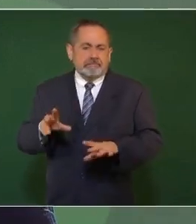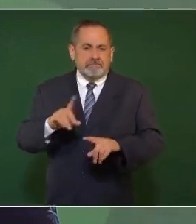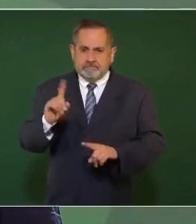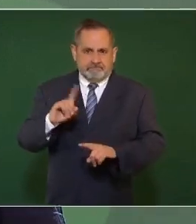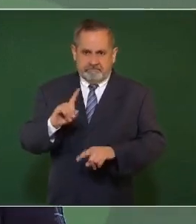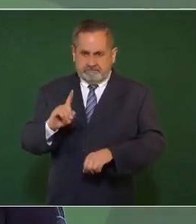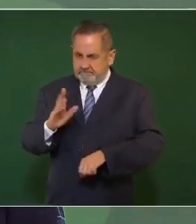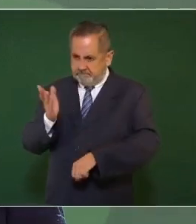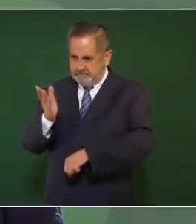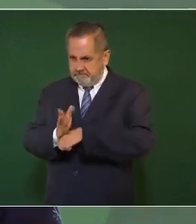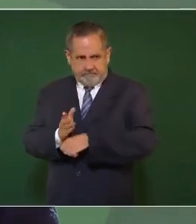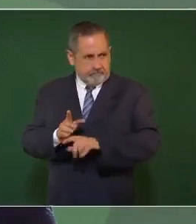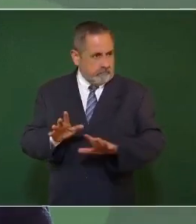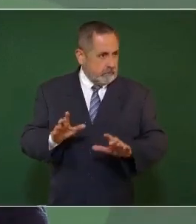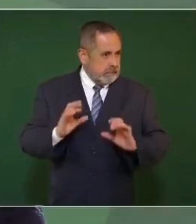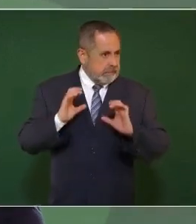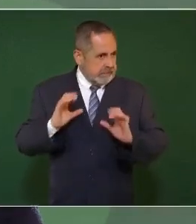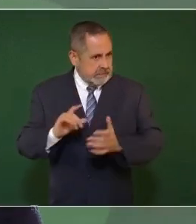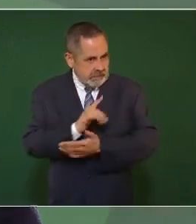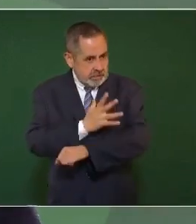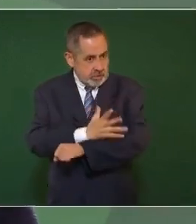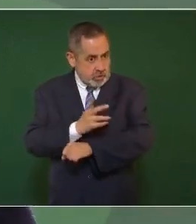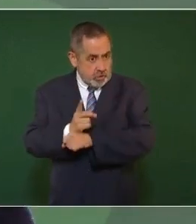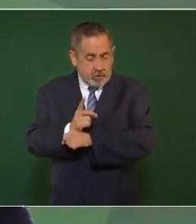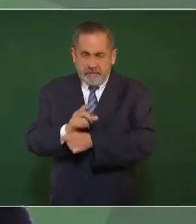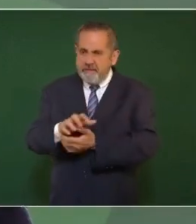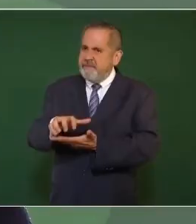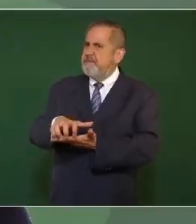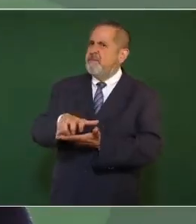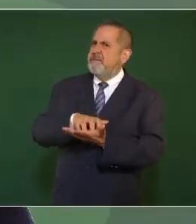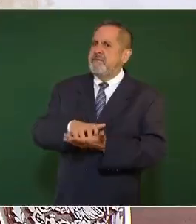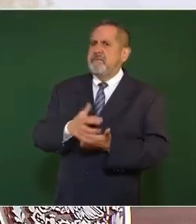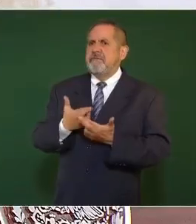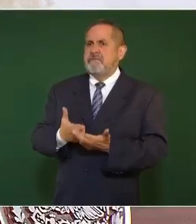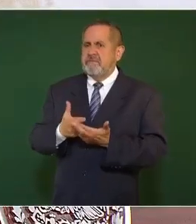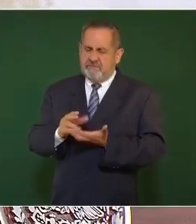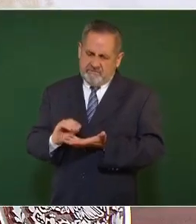hemos ahorrado bastante,